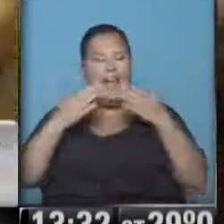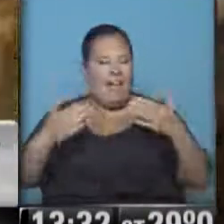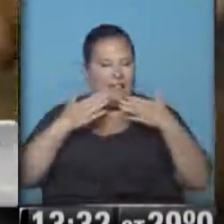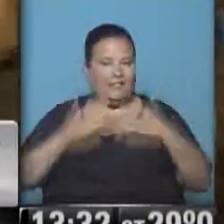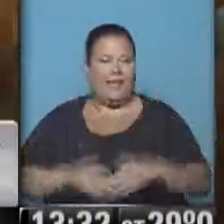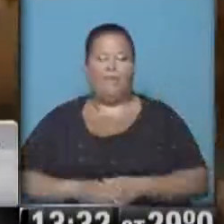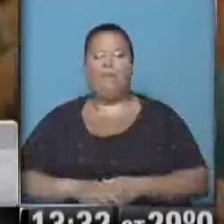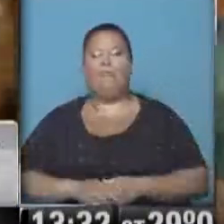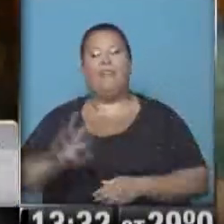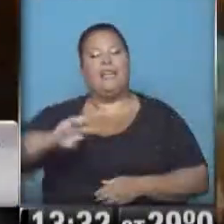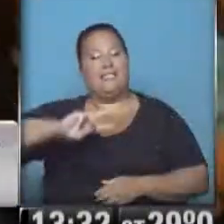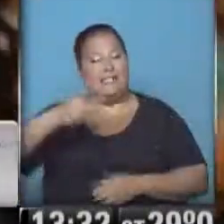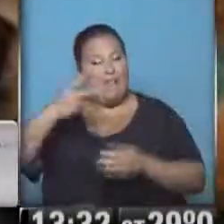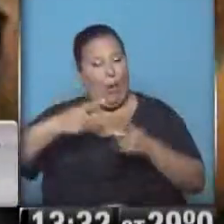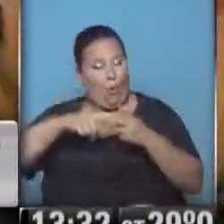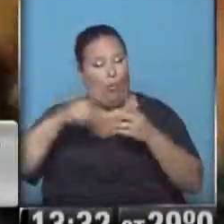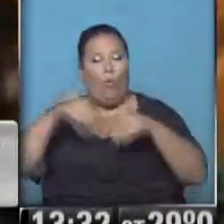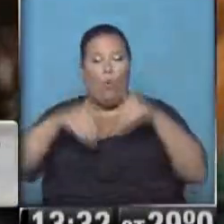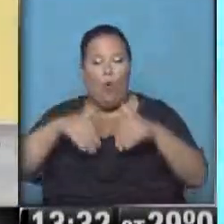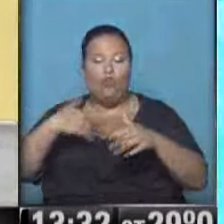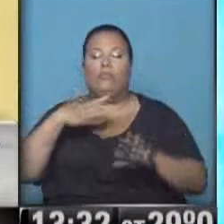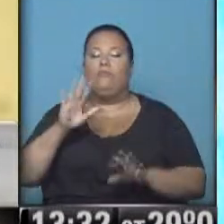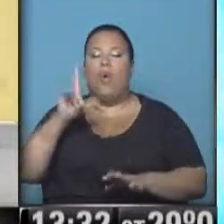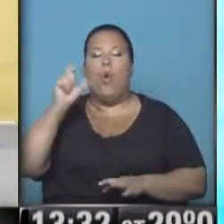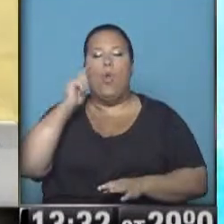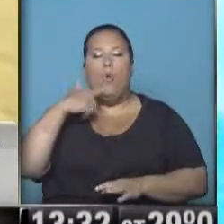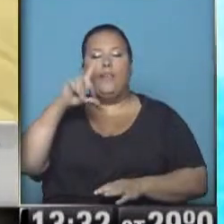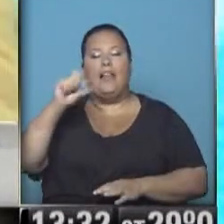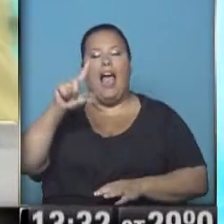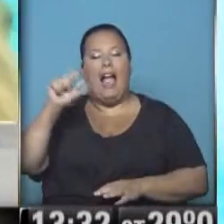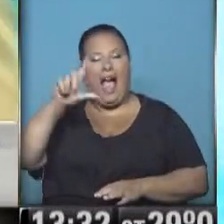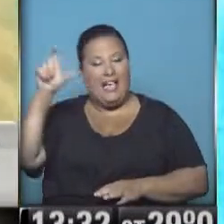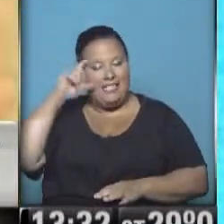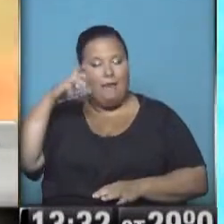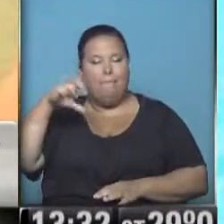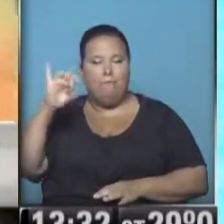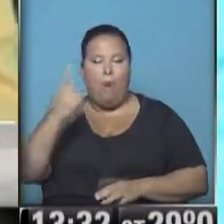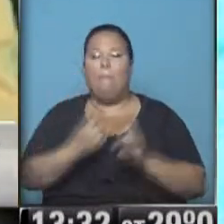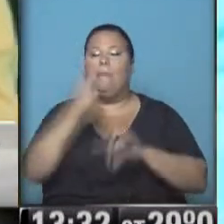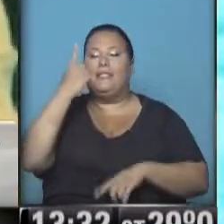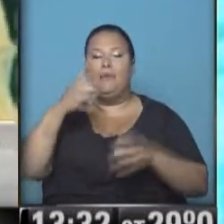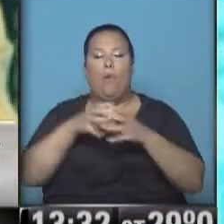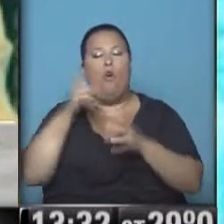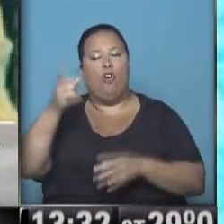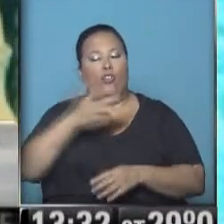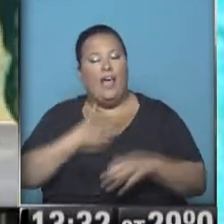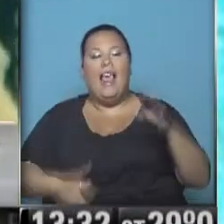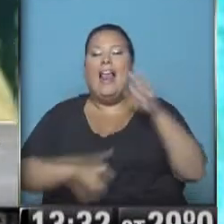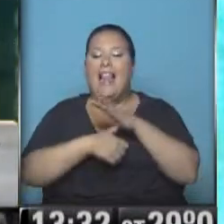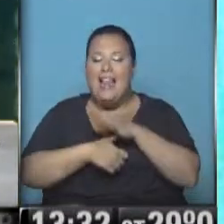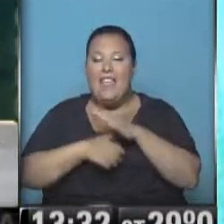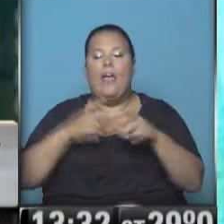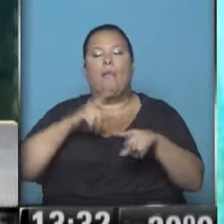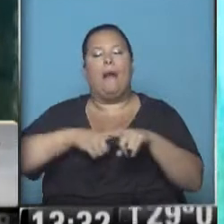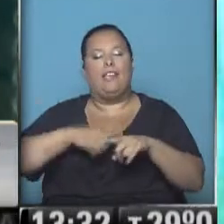segundo en las encuestas de intención de voto- luis lacalle pou el principal candidato opositor y líder del partido